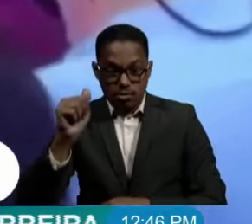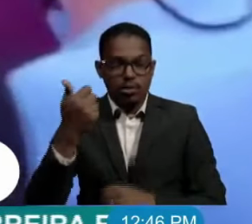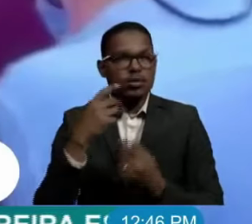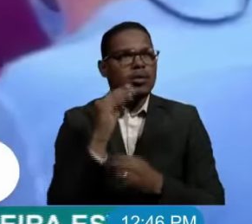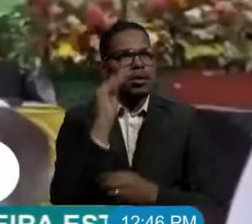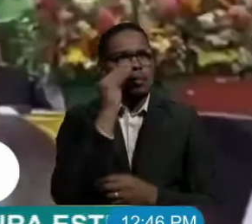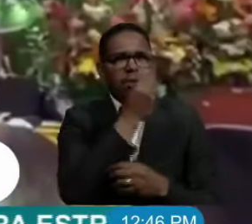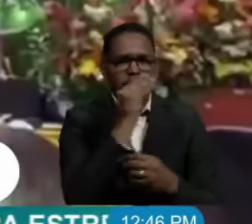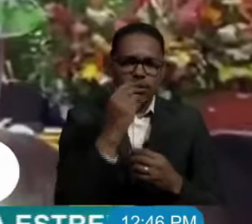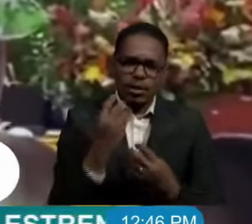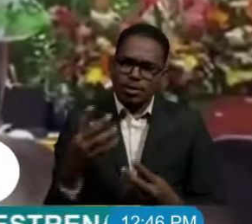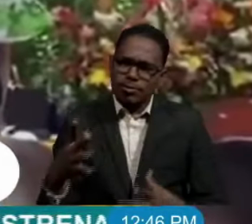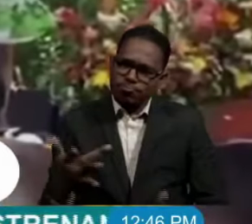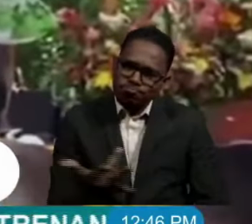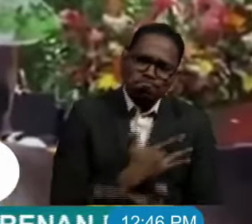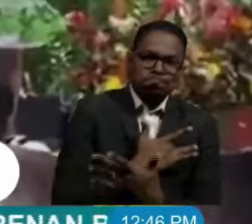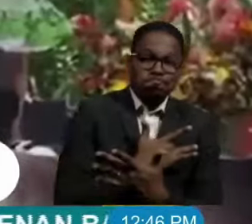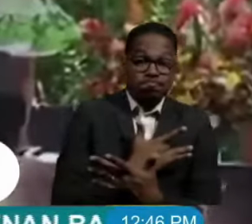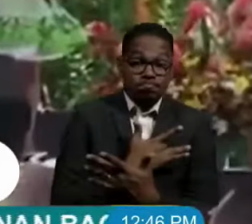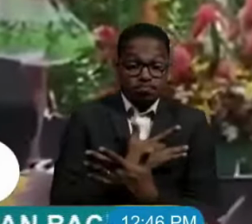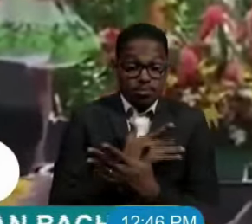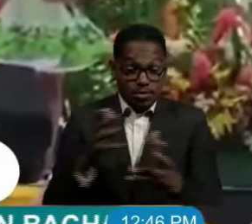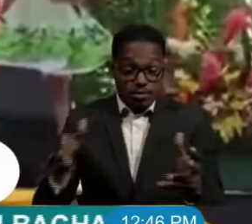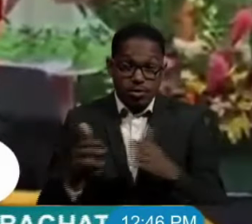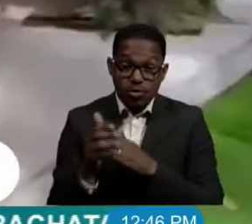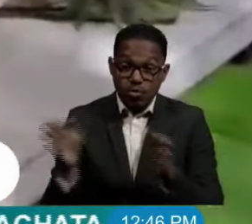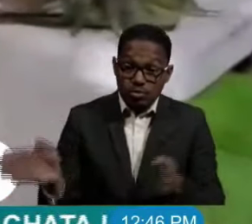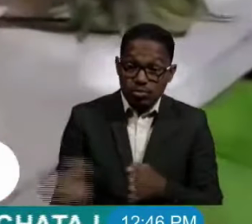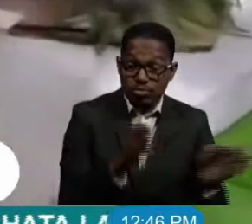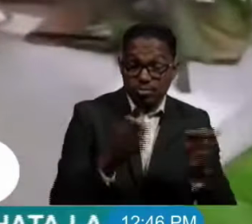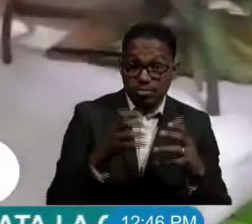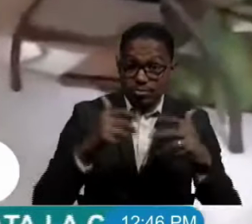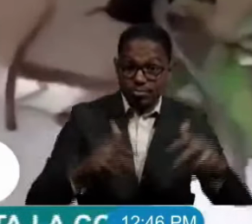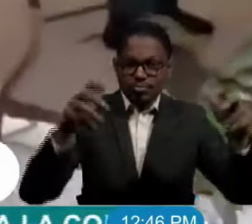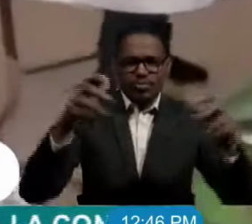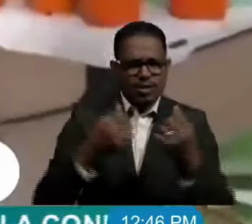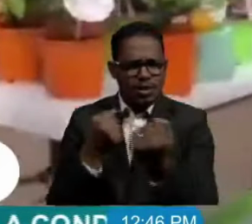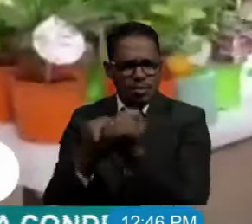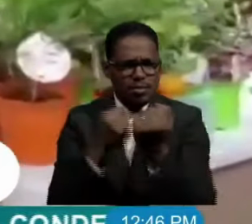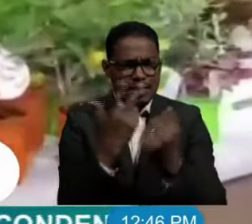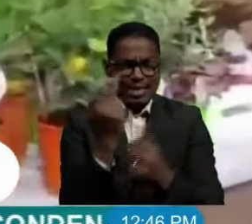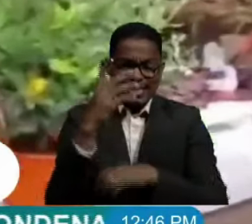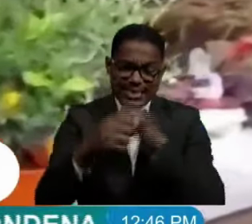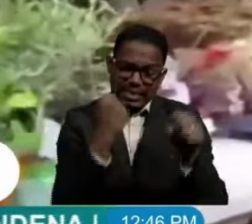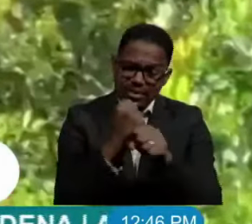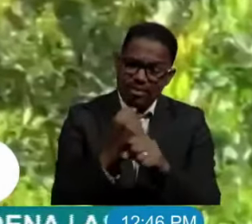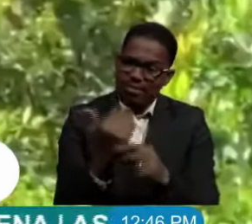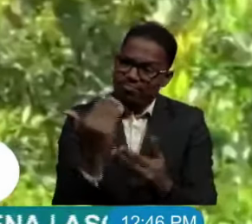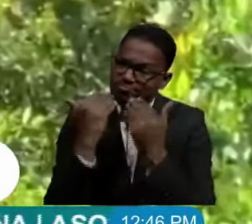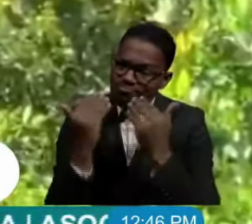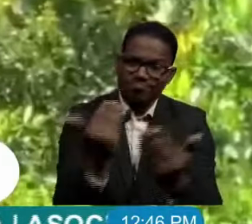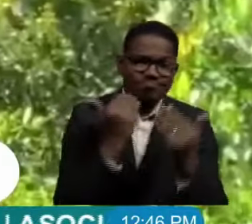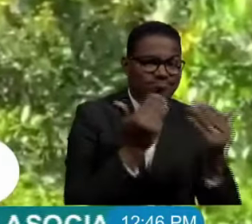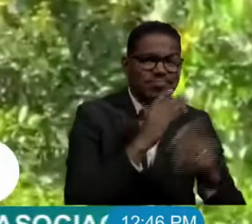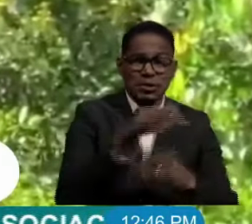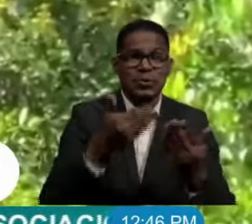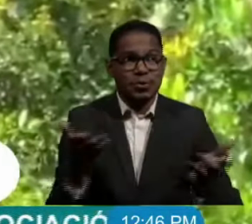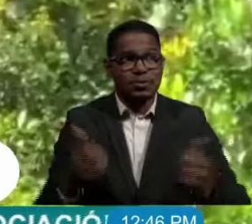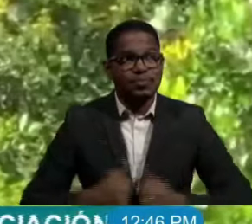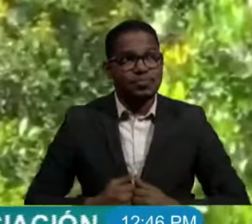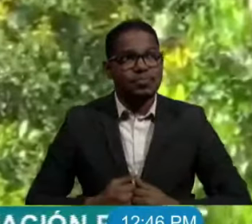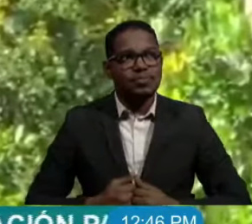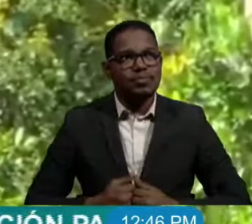los organizadores del evento expresaron su gratitud por el apoyo continuo durante 13 años de tradición. Pero yo quiero un